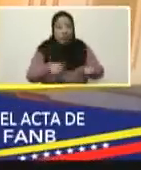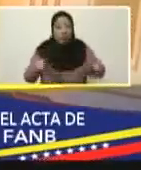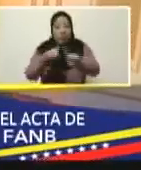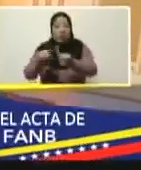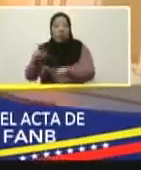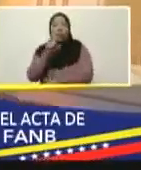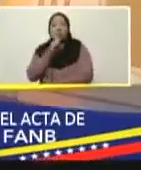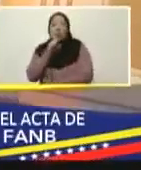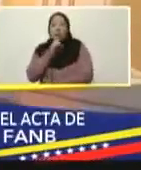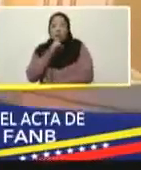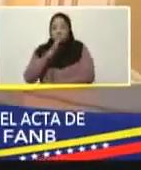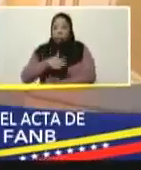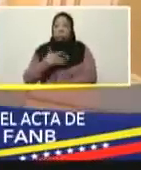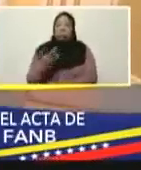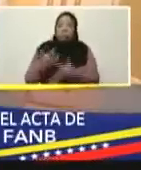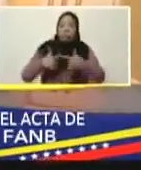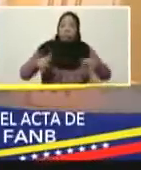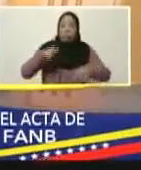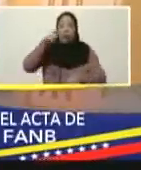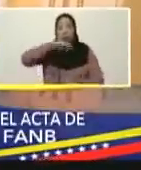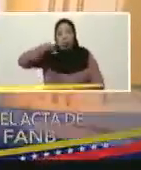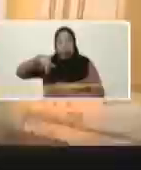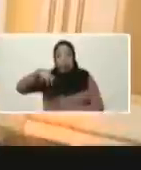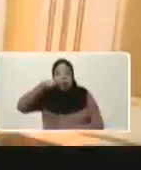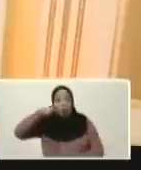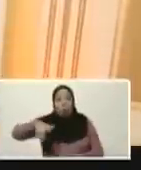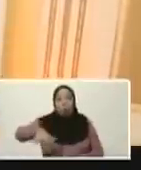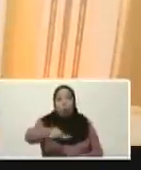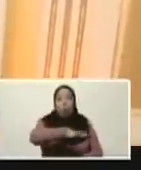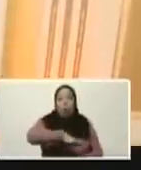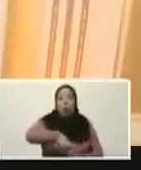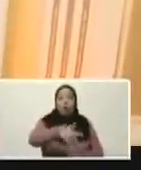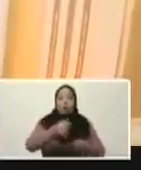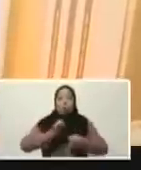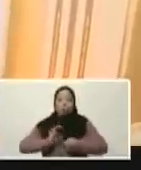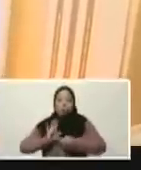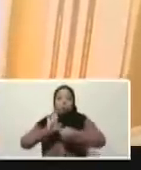pueblo ha demostrado, y de qué manera,